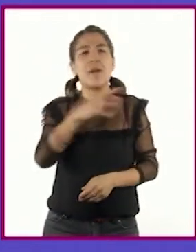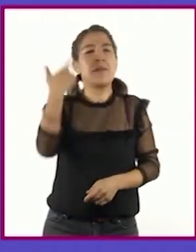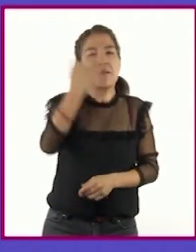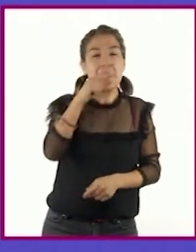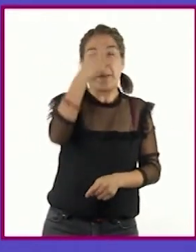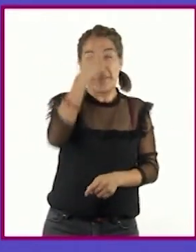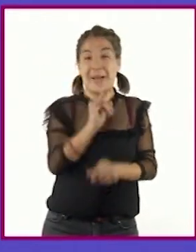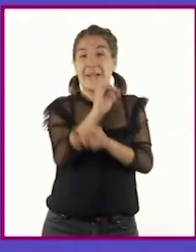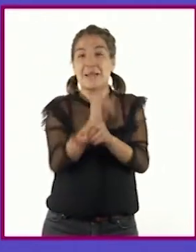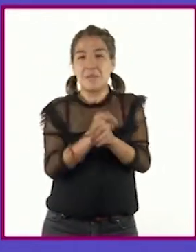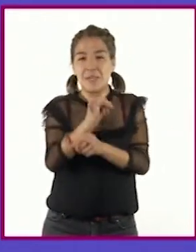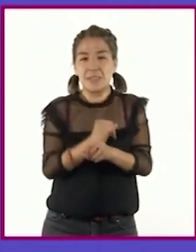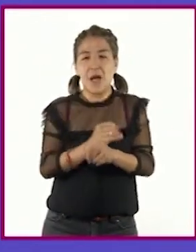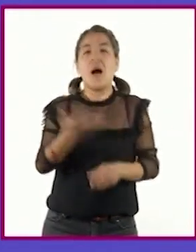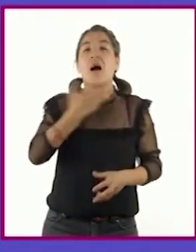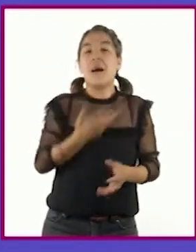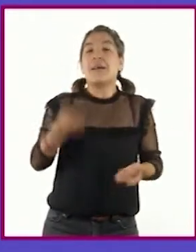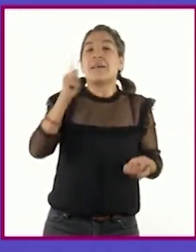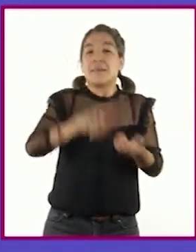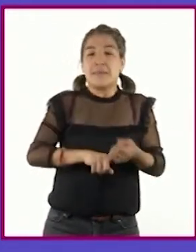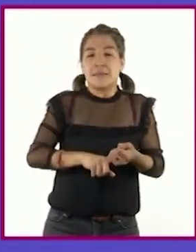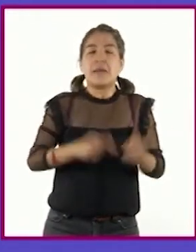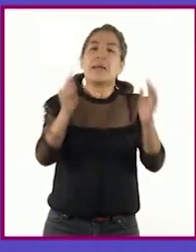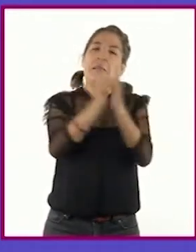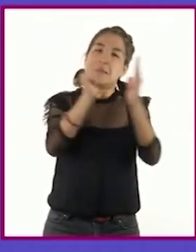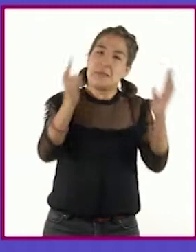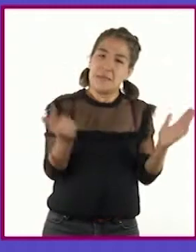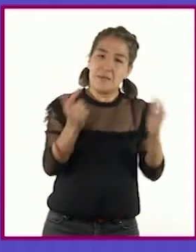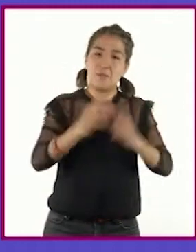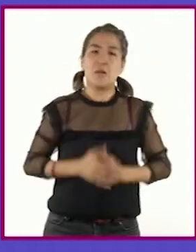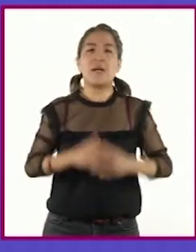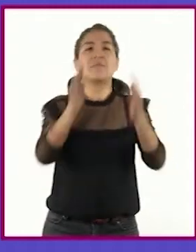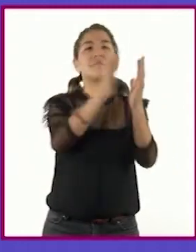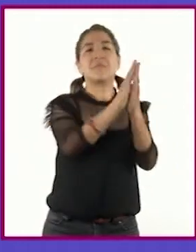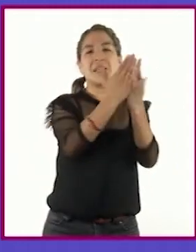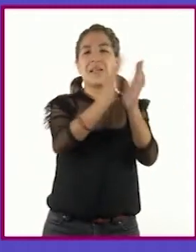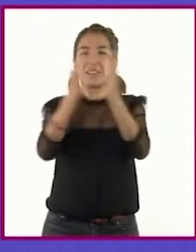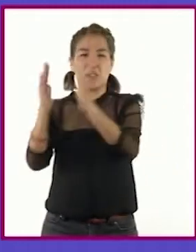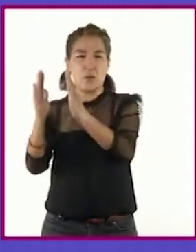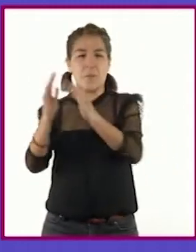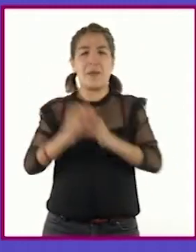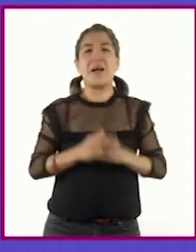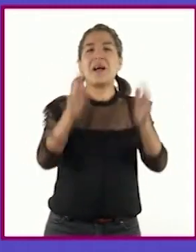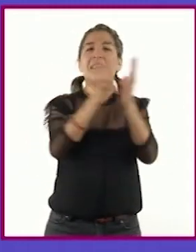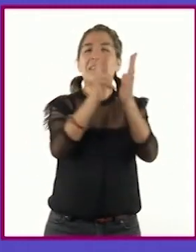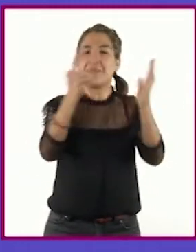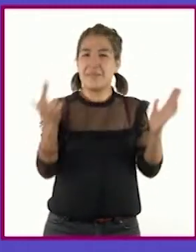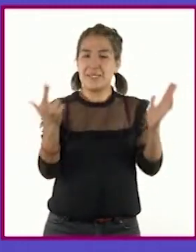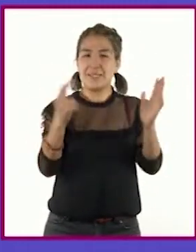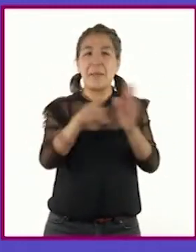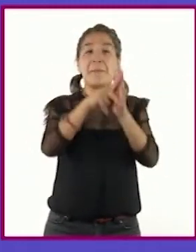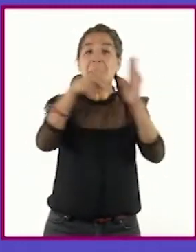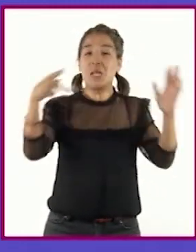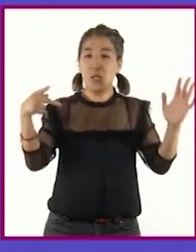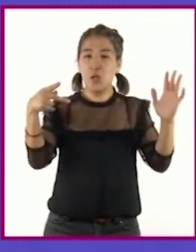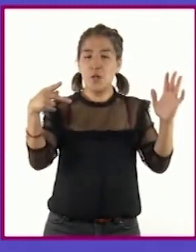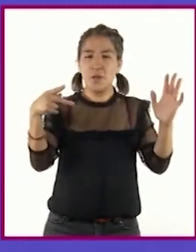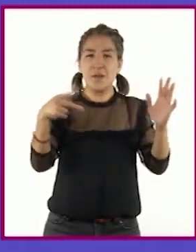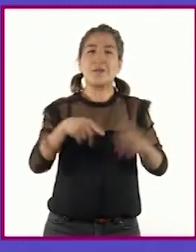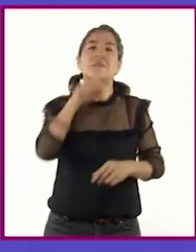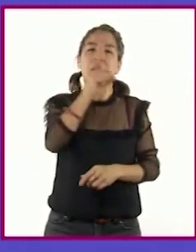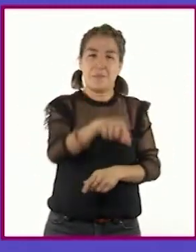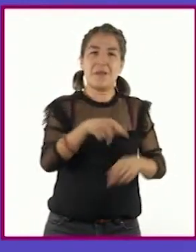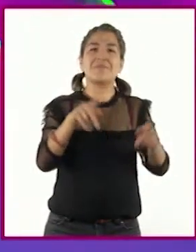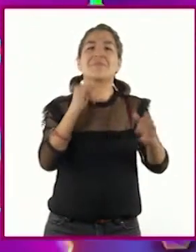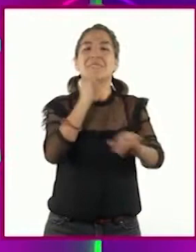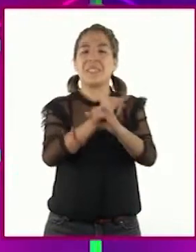una investigación se encuentran los libros, enciclopedias, revistas, periódicos y páginas